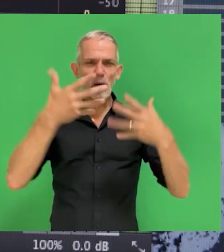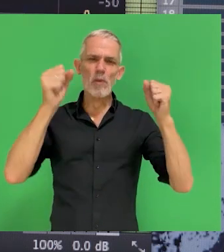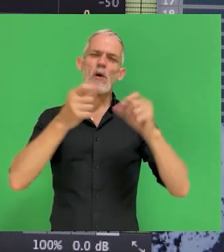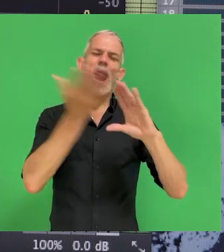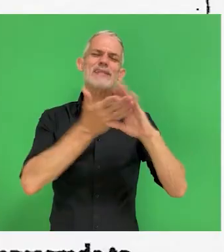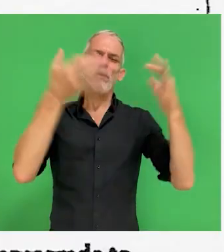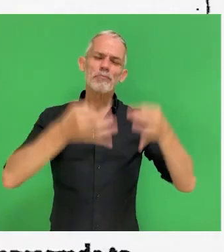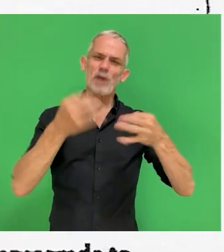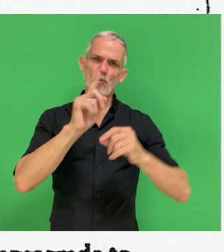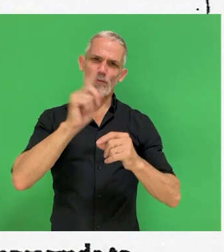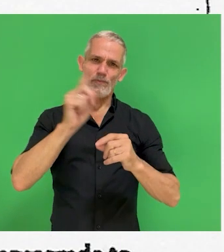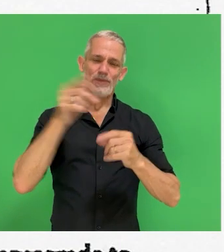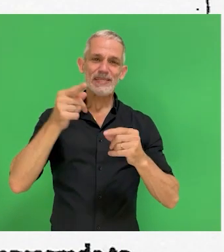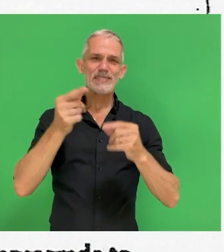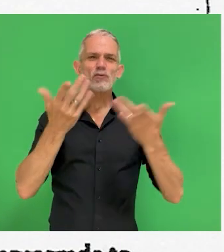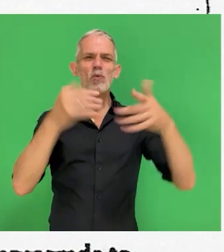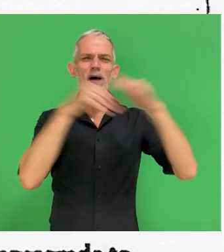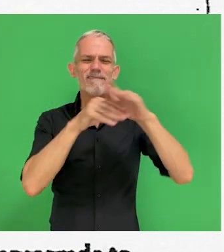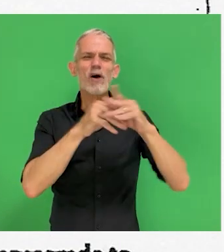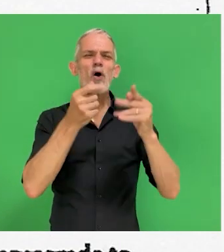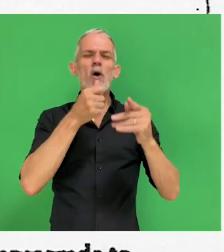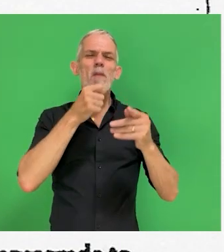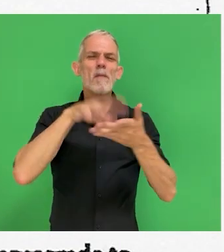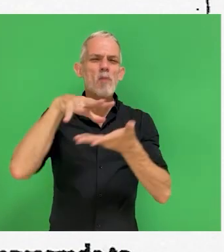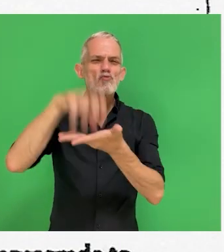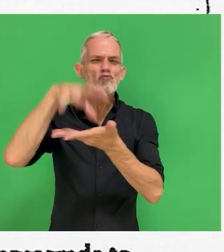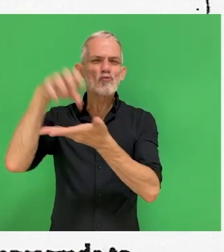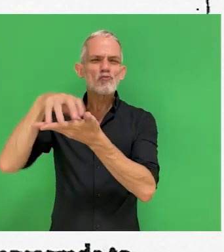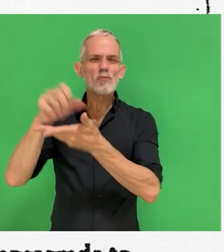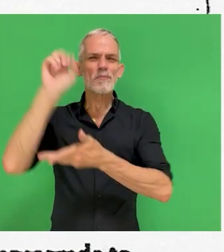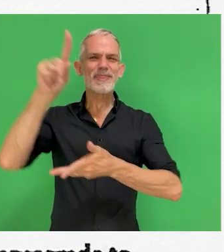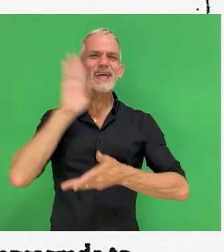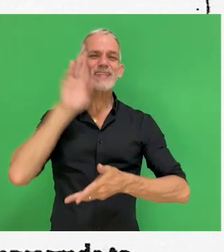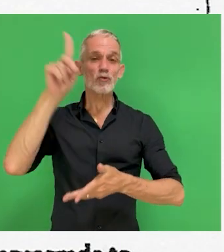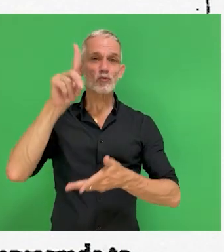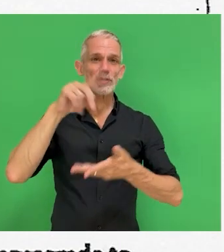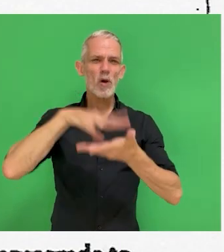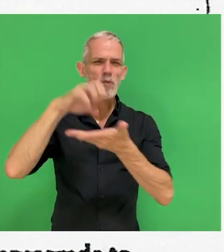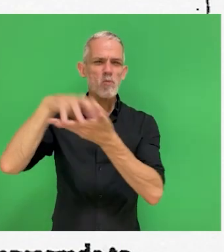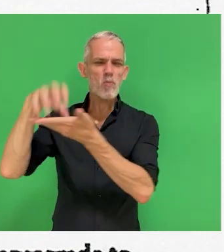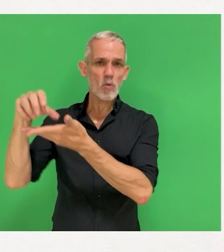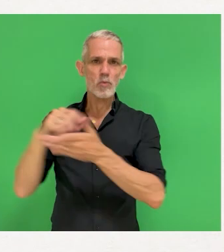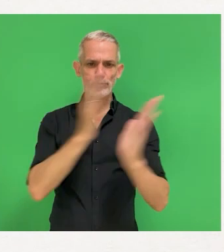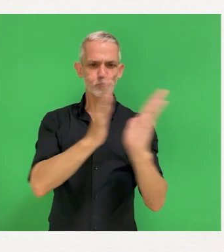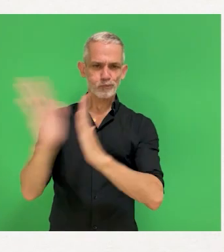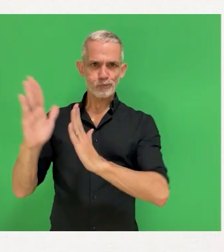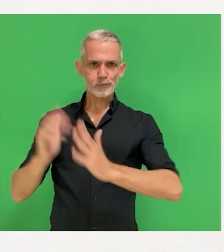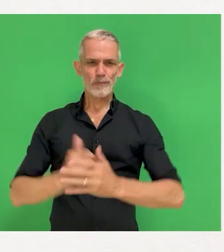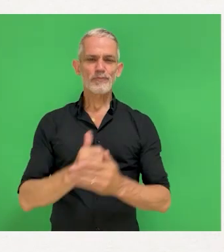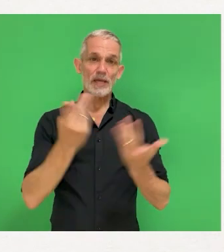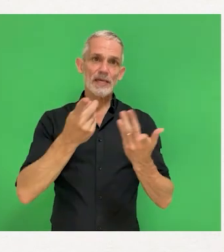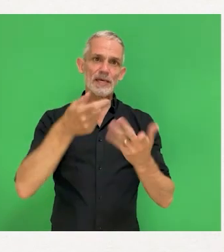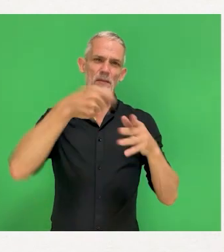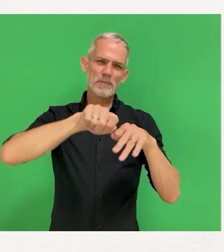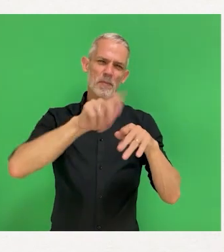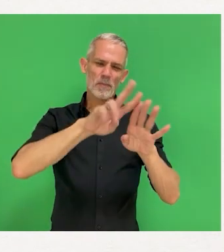archivo propiamente, sino un fondo de documentos digitales que el Departamento de Estado de Estados Unidos desclasificó. Por